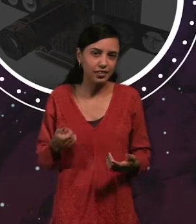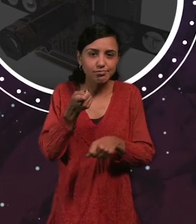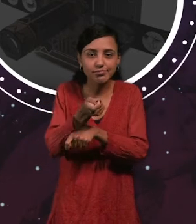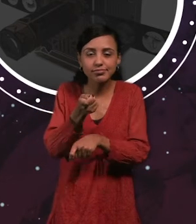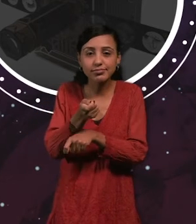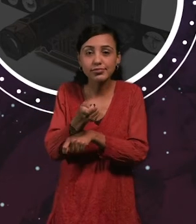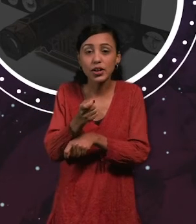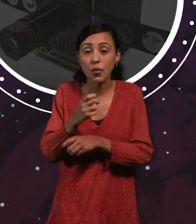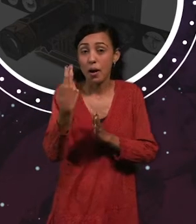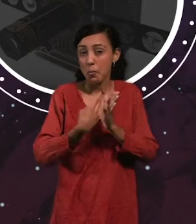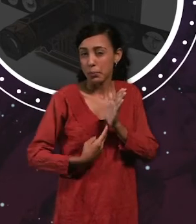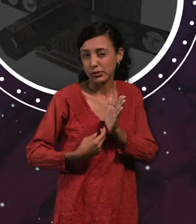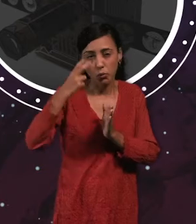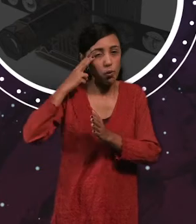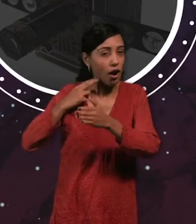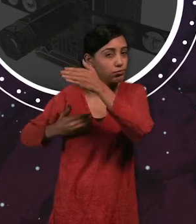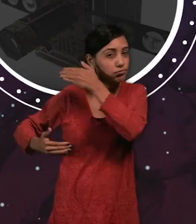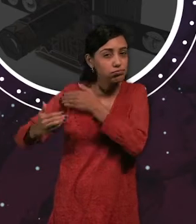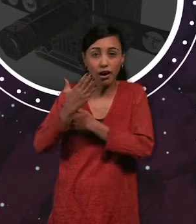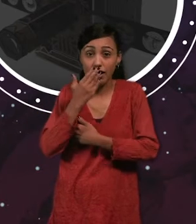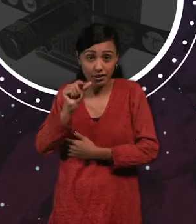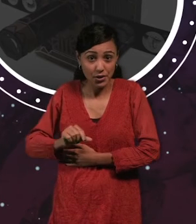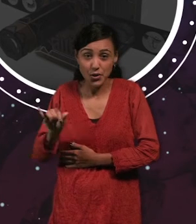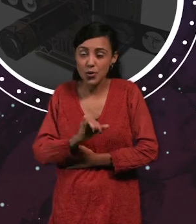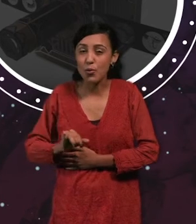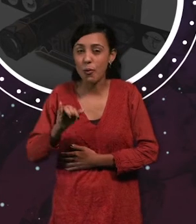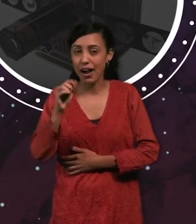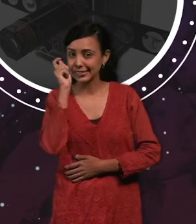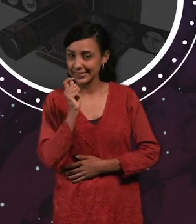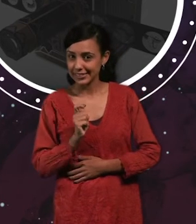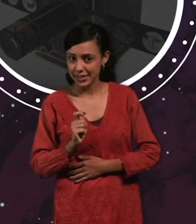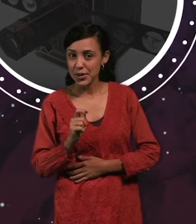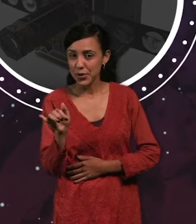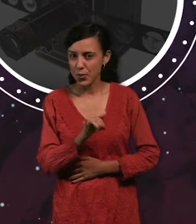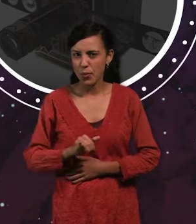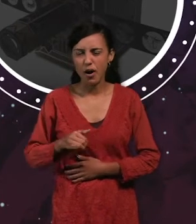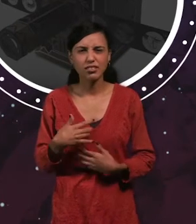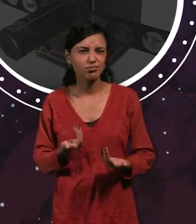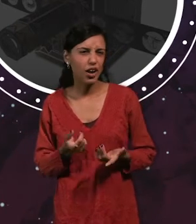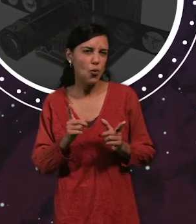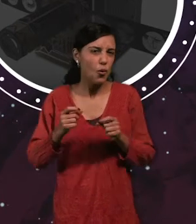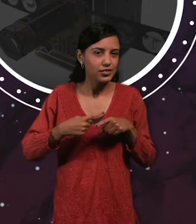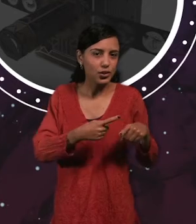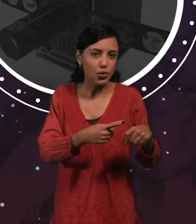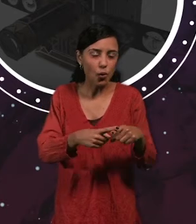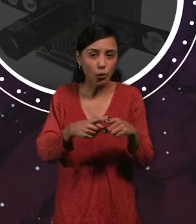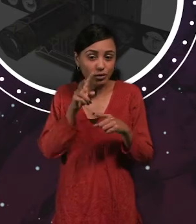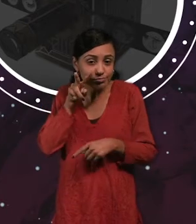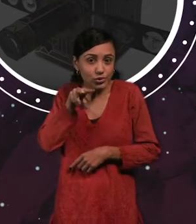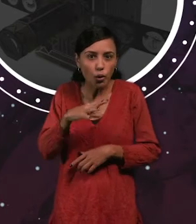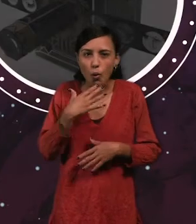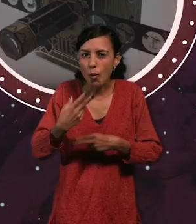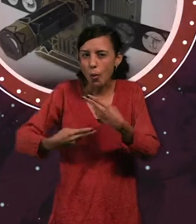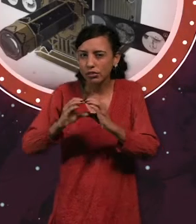posibles vínculos de las pinturas rupestres y el cine de animación. Aprenderás qué son los juguetes ópticos y cómo construir